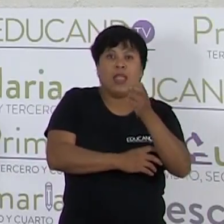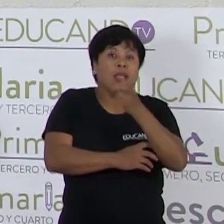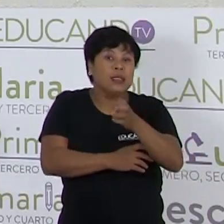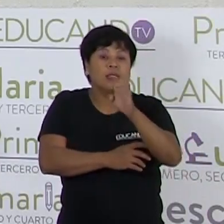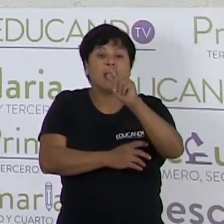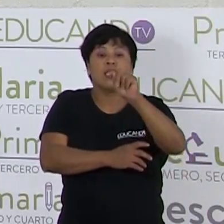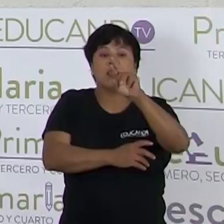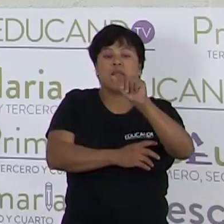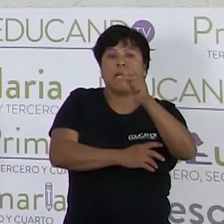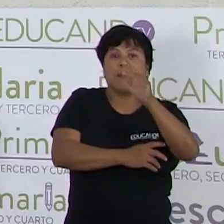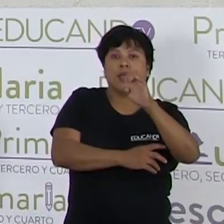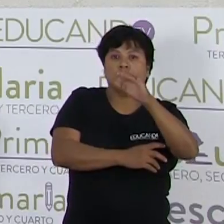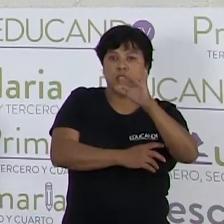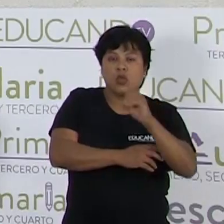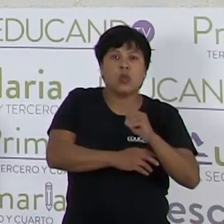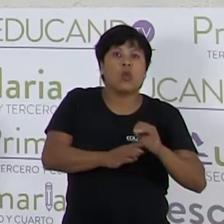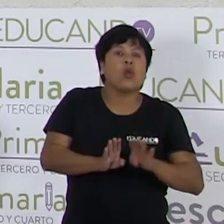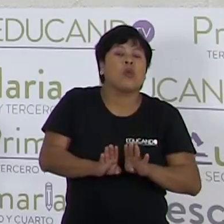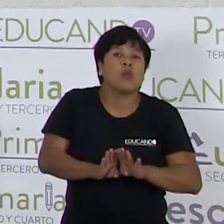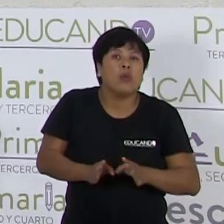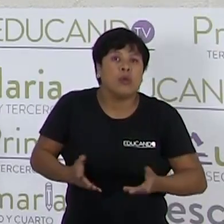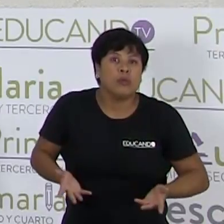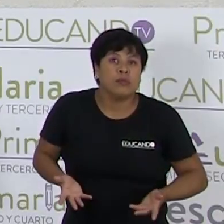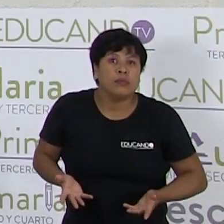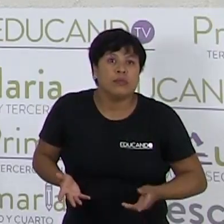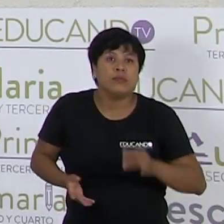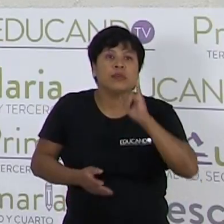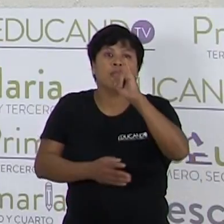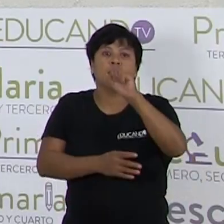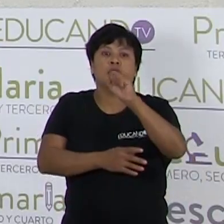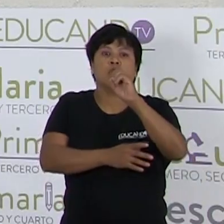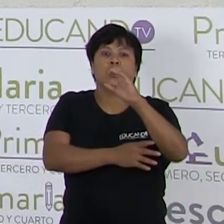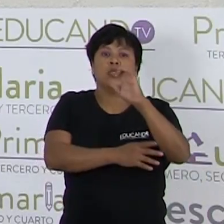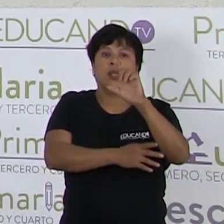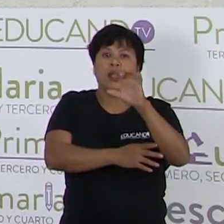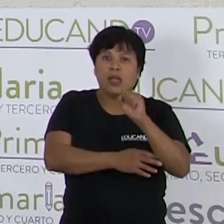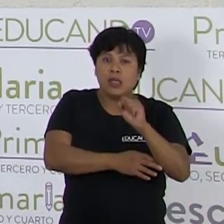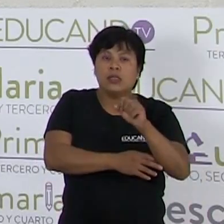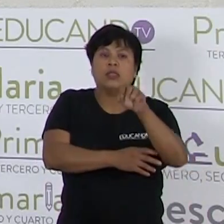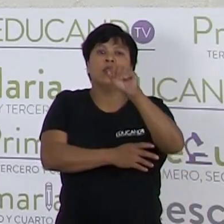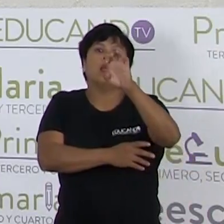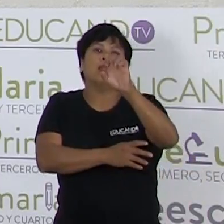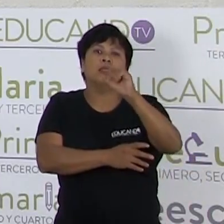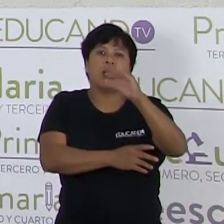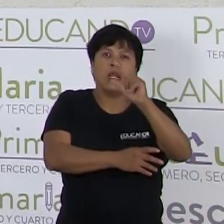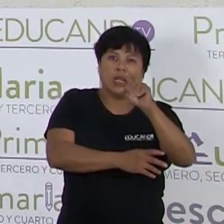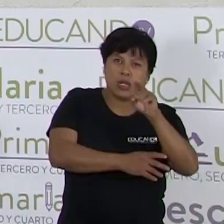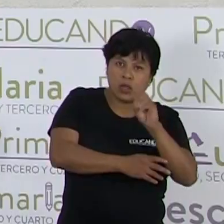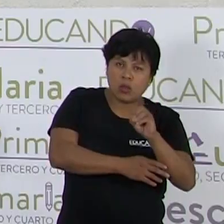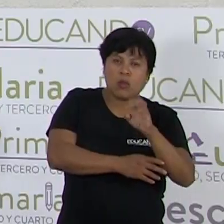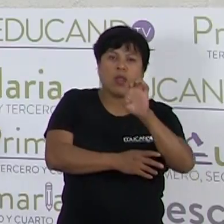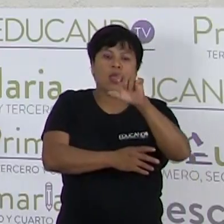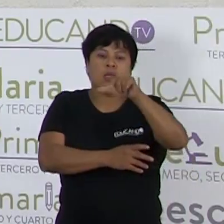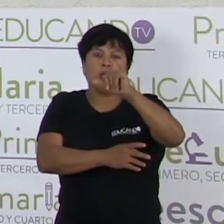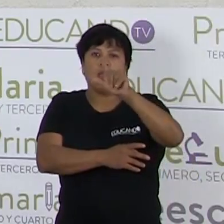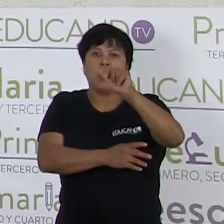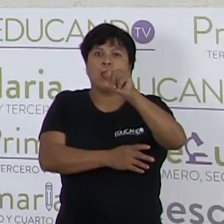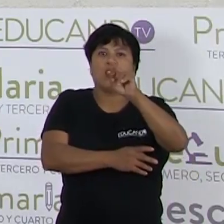trapecio, ¿cómo le llamamos? Isósceles, trapecio escaleno o trapecio